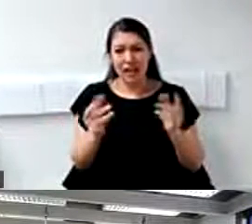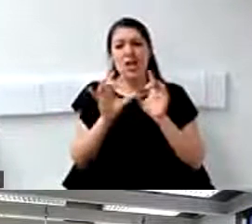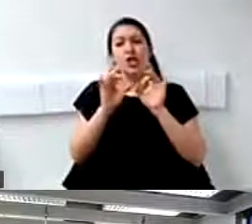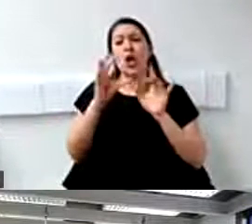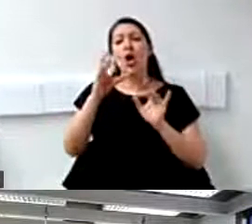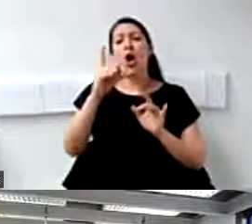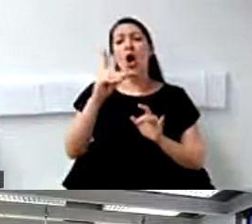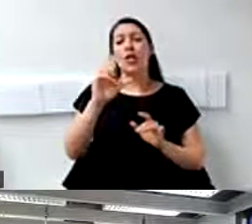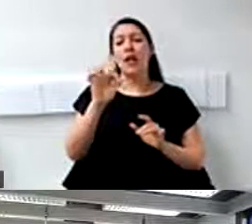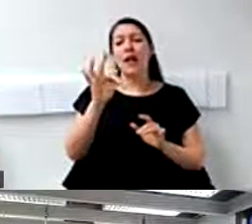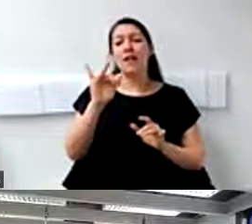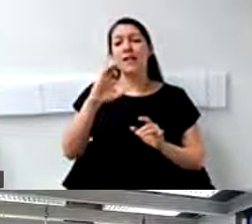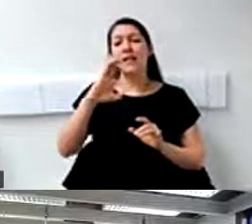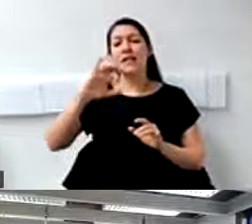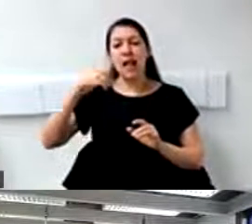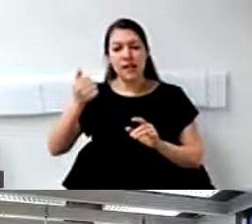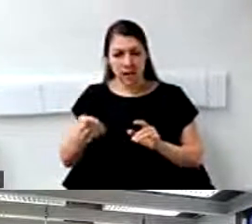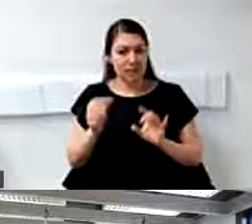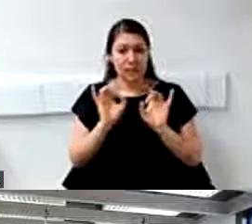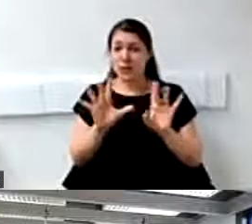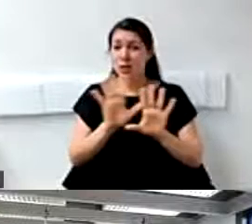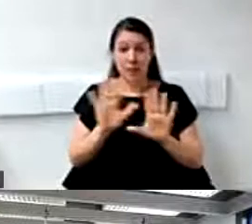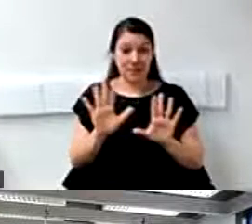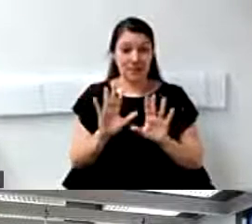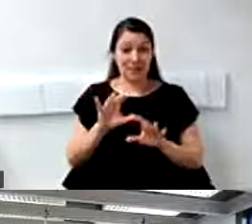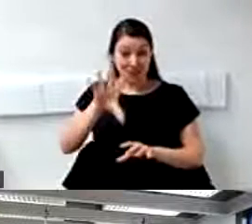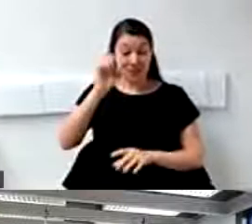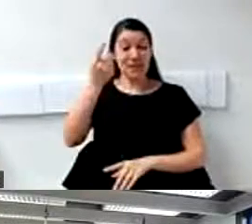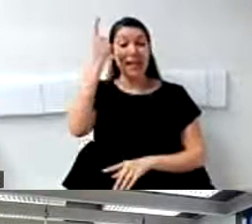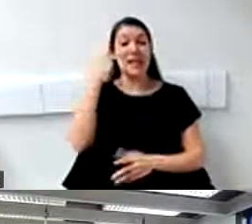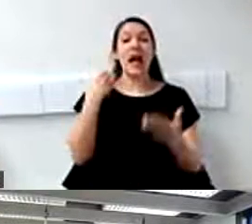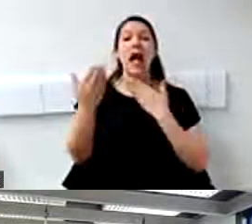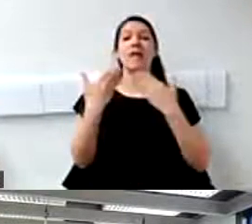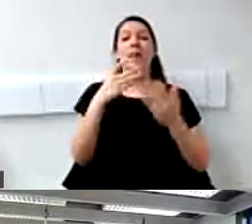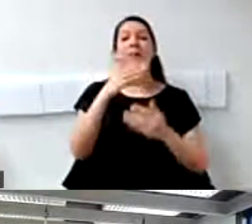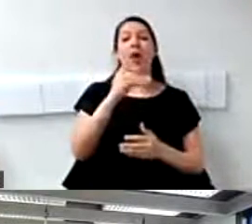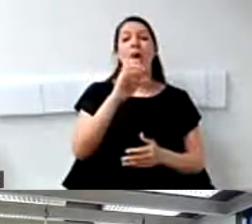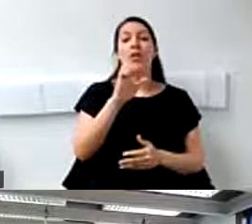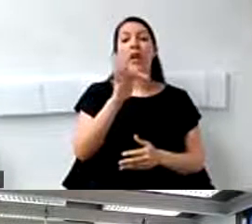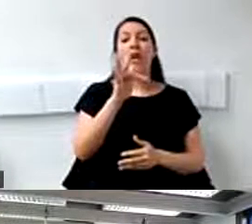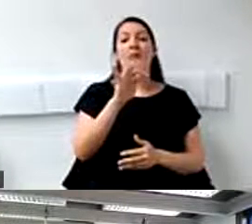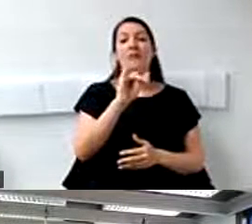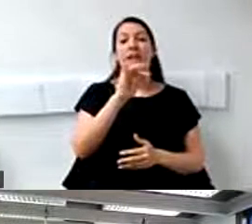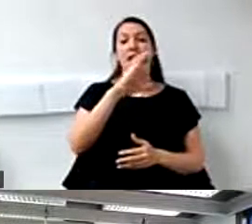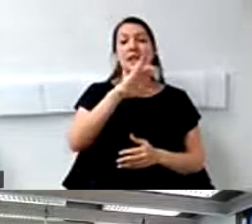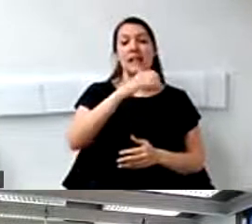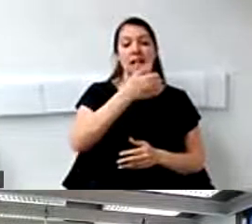en el mejor de los casos. Recuerden ayer que hablamos de que deficiencia no es lo mismo de que discapacidad.